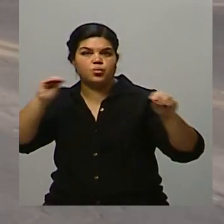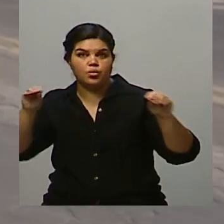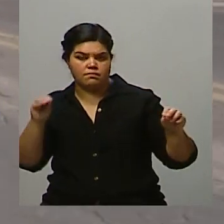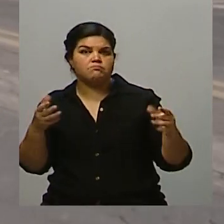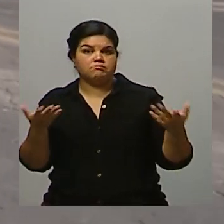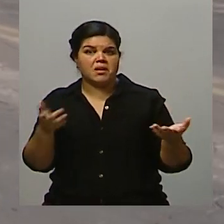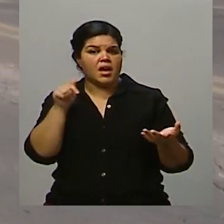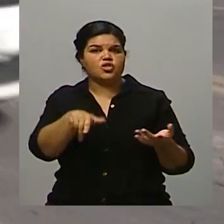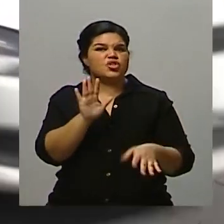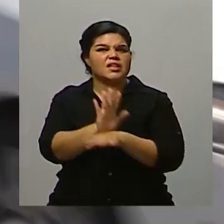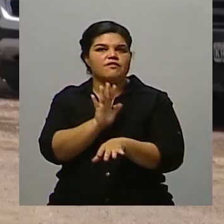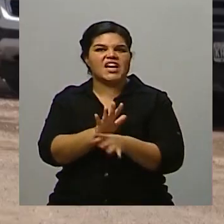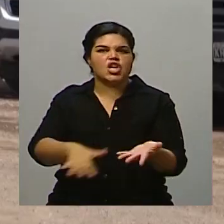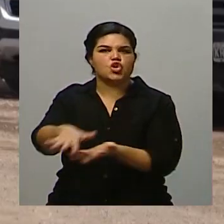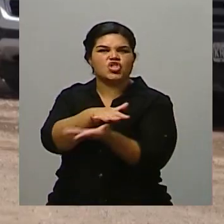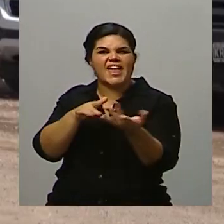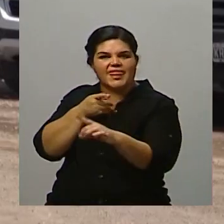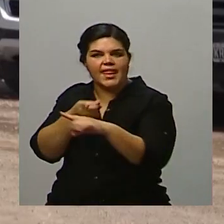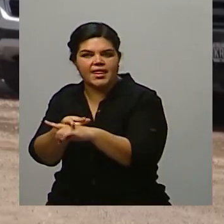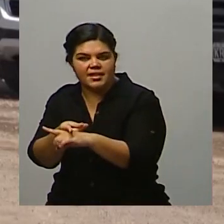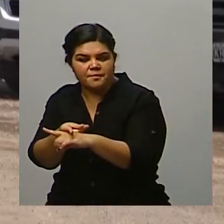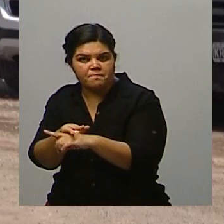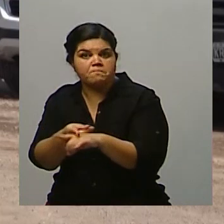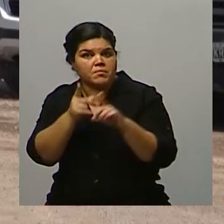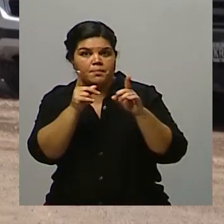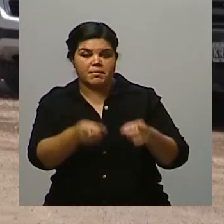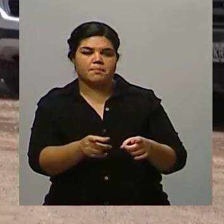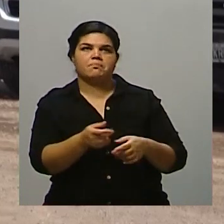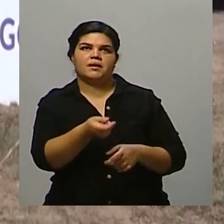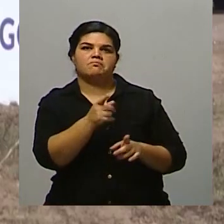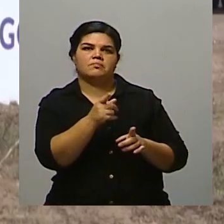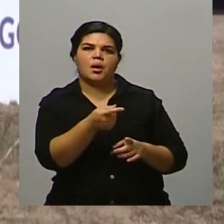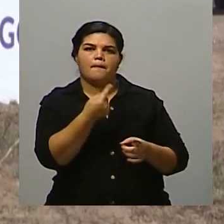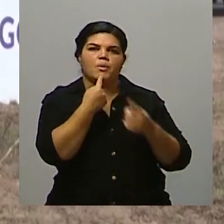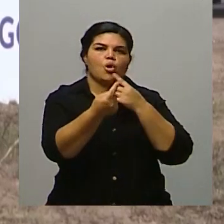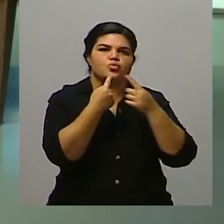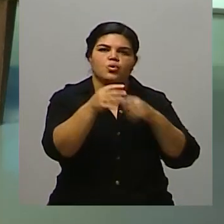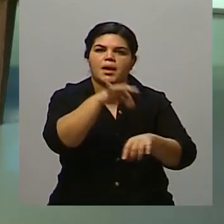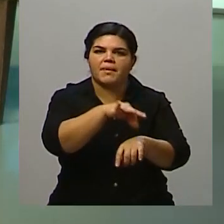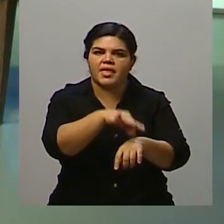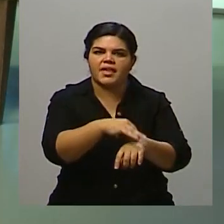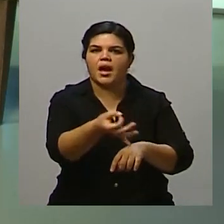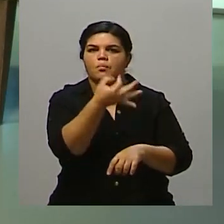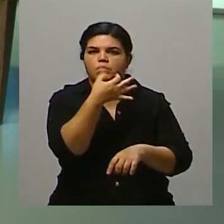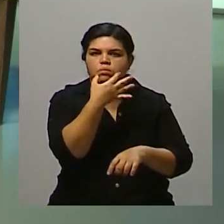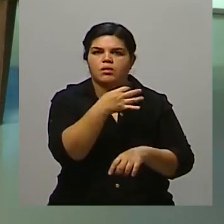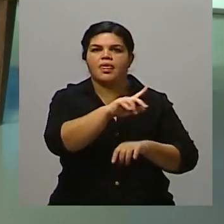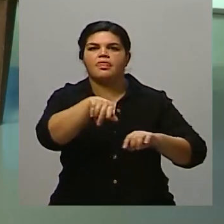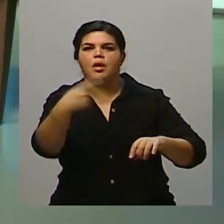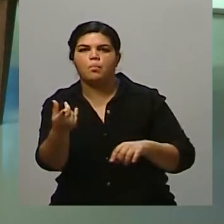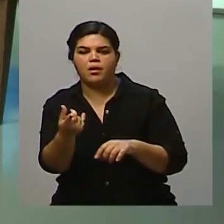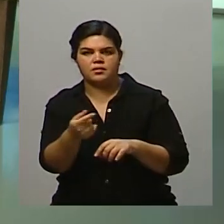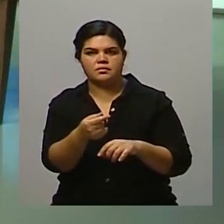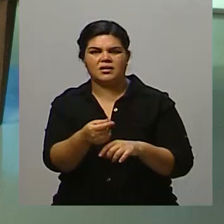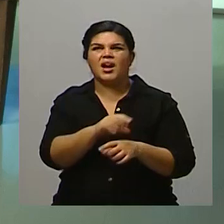digo, a lo más terrenal posible, pero después es la consulta médica, las pastillas para la tos, por la contaminación en el aire, etc. Son todos recursos que